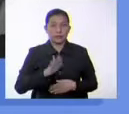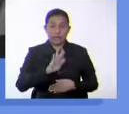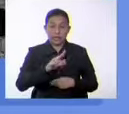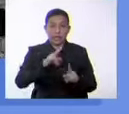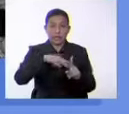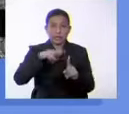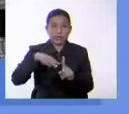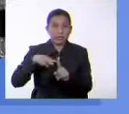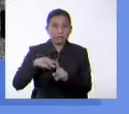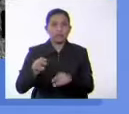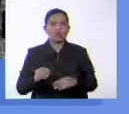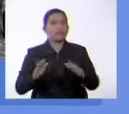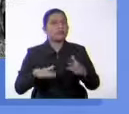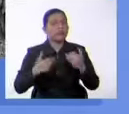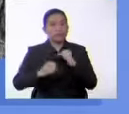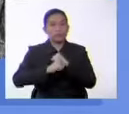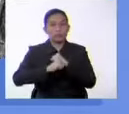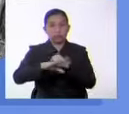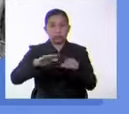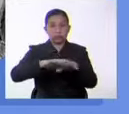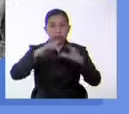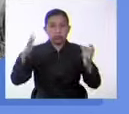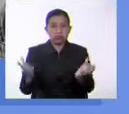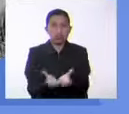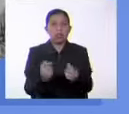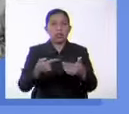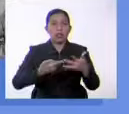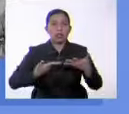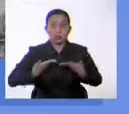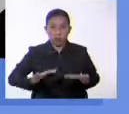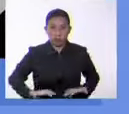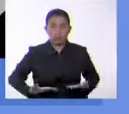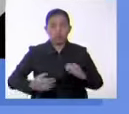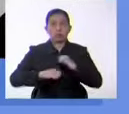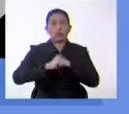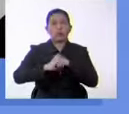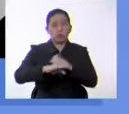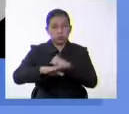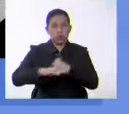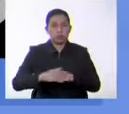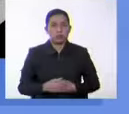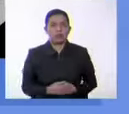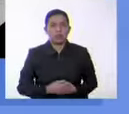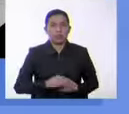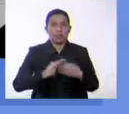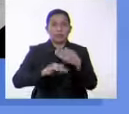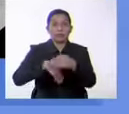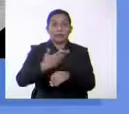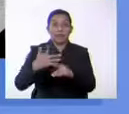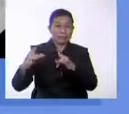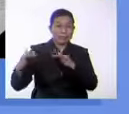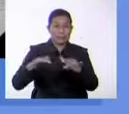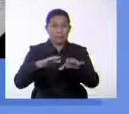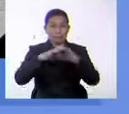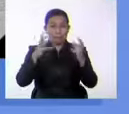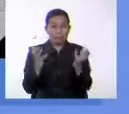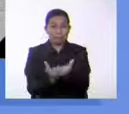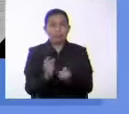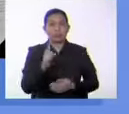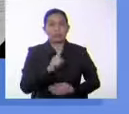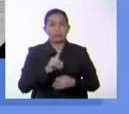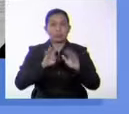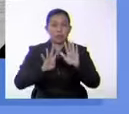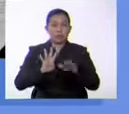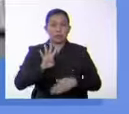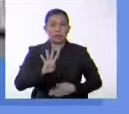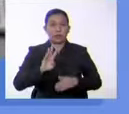en la Declaración Universal de los Derechos Humanos, que fue promulgada posterior a la Segunda Guerra Mundial en 1948. Entre